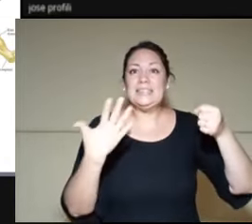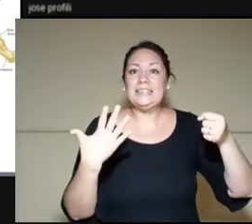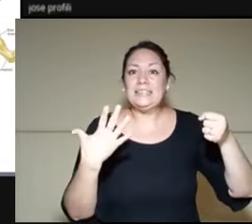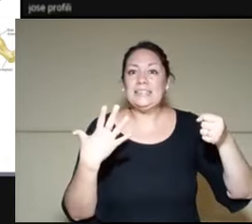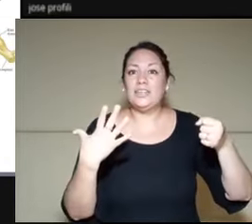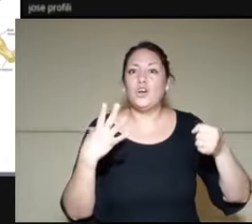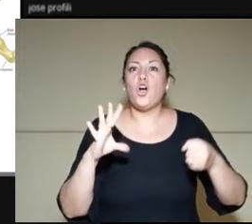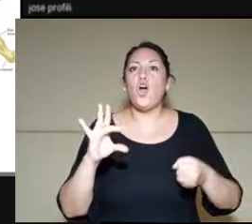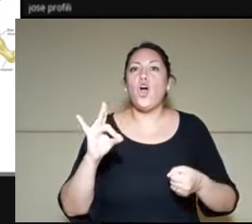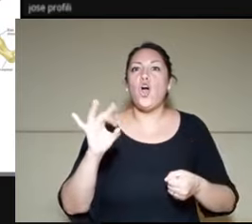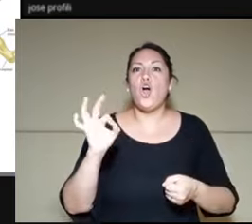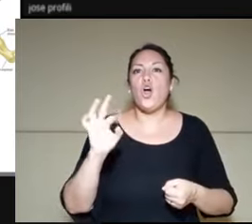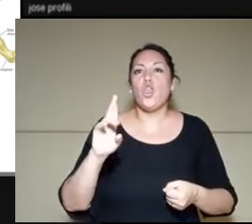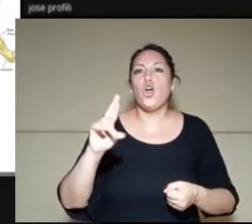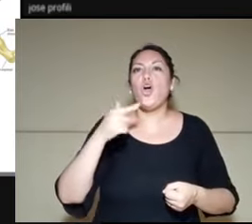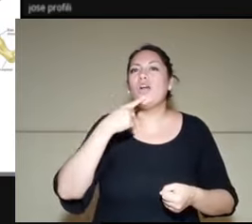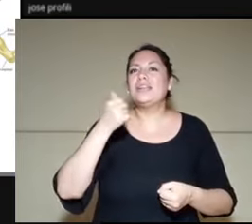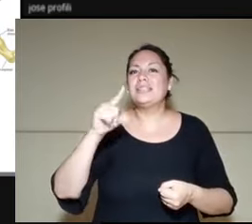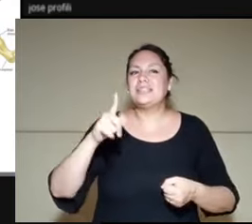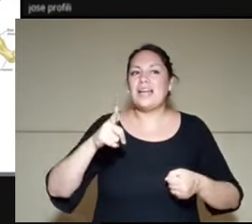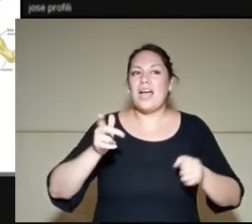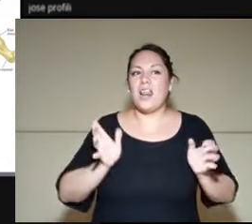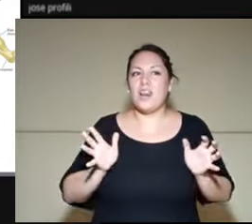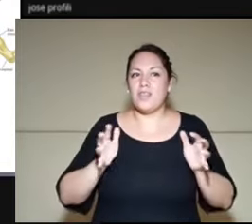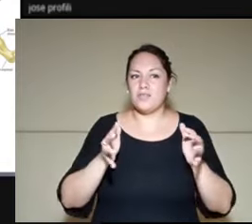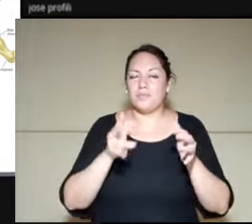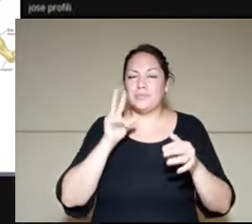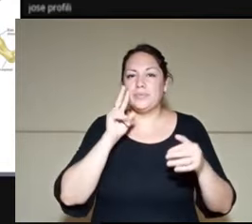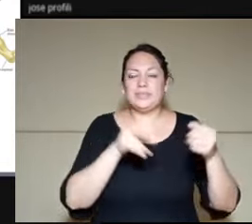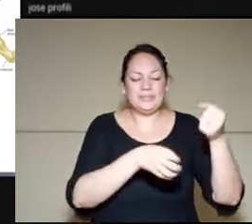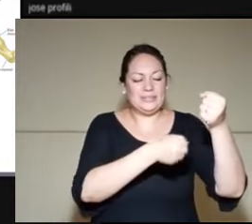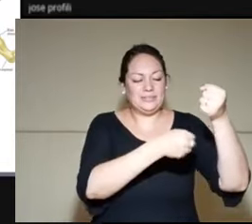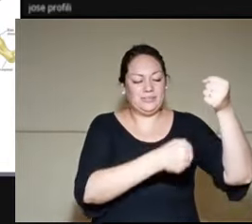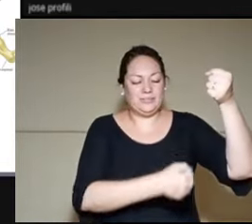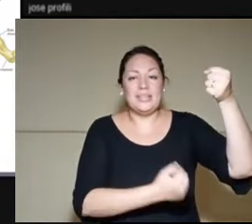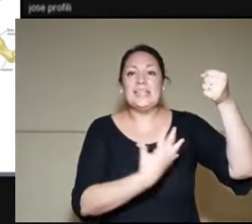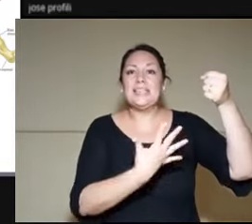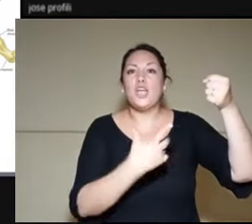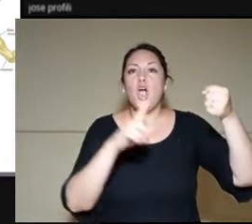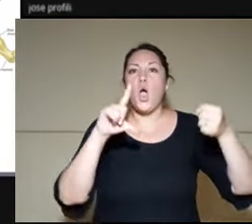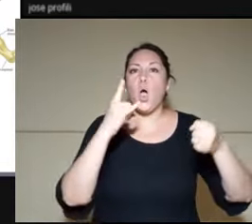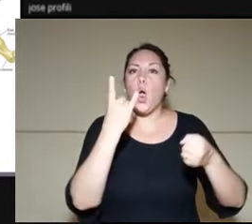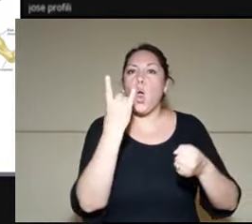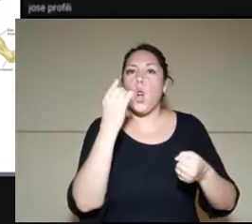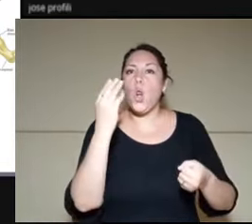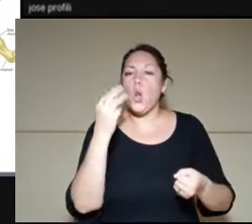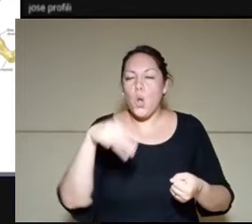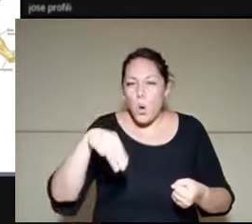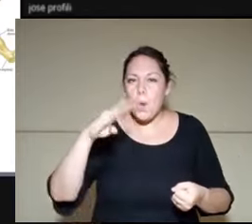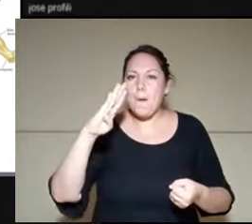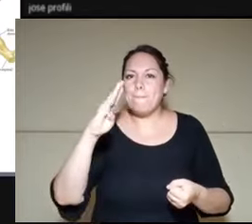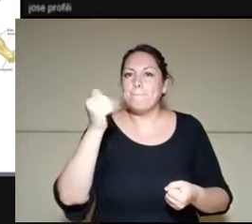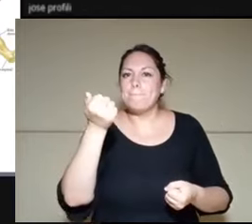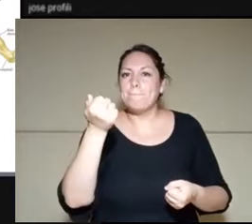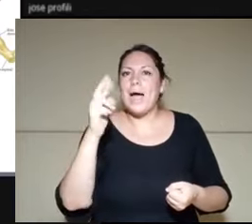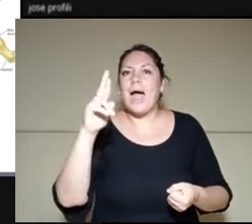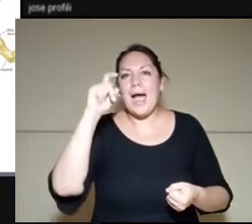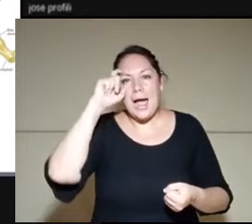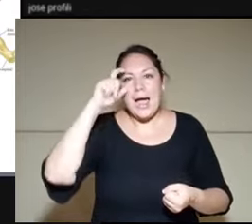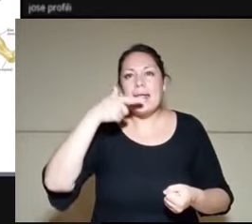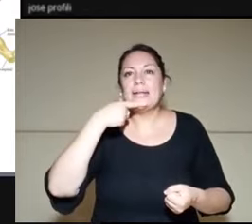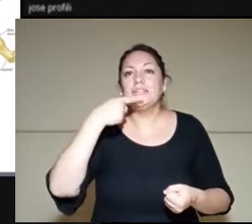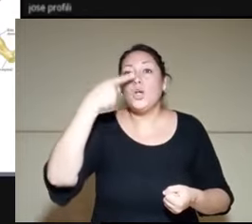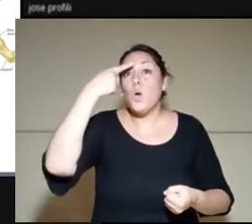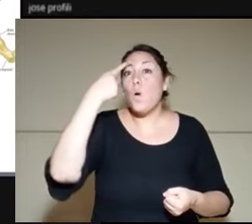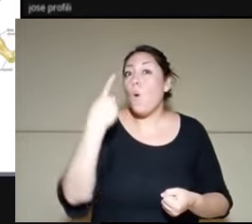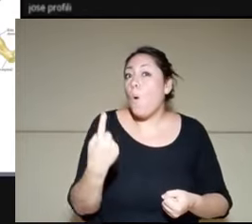columna, la médula dorsal, fíjense que tiene esta forma. Después tienen 5 lumbares, 5 vértebras